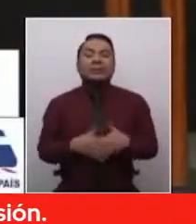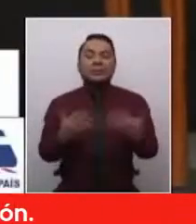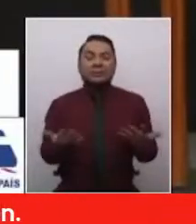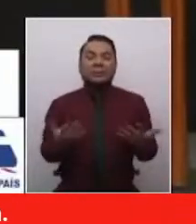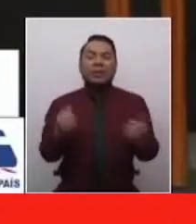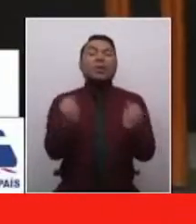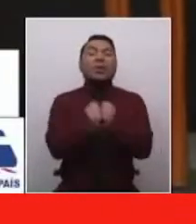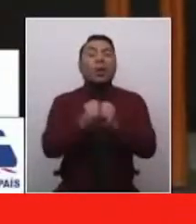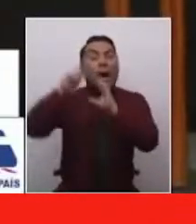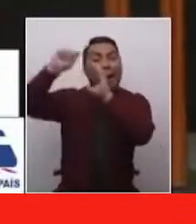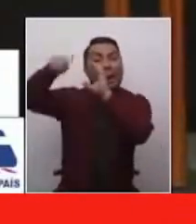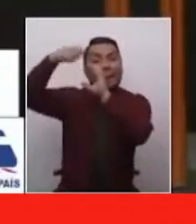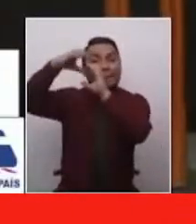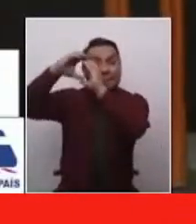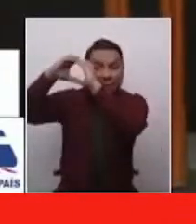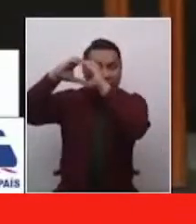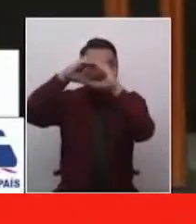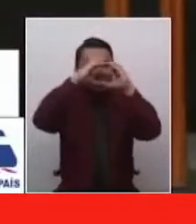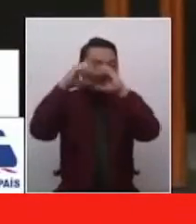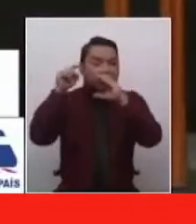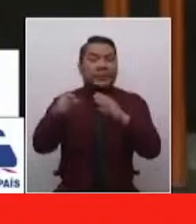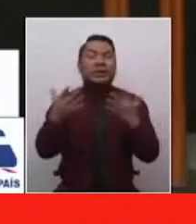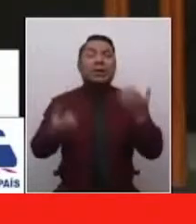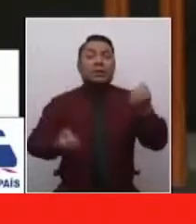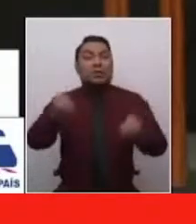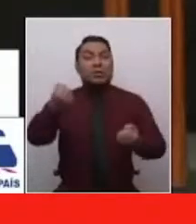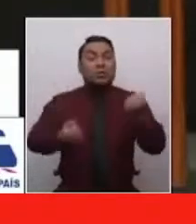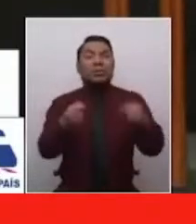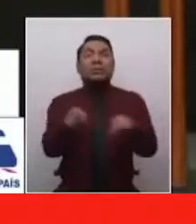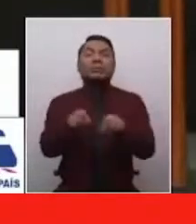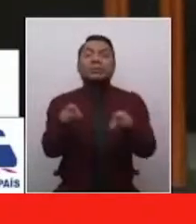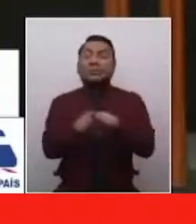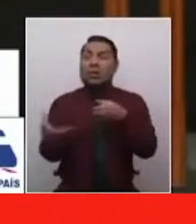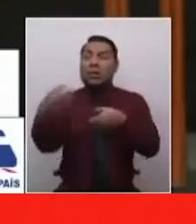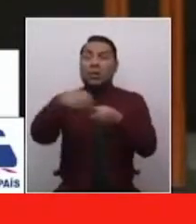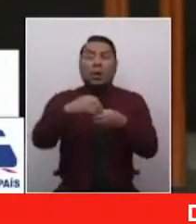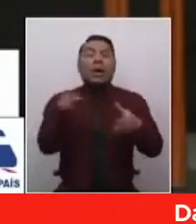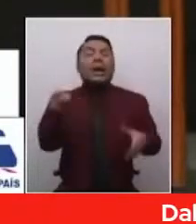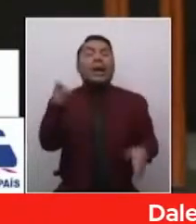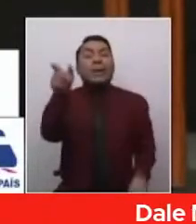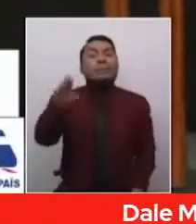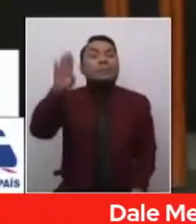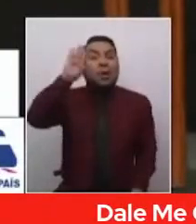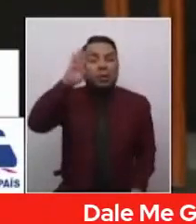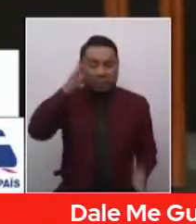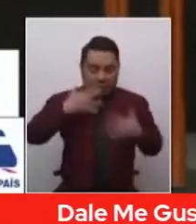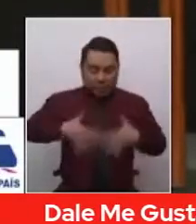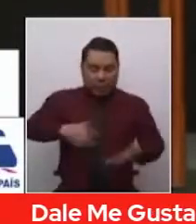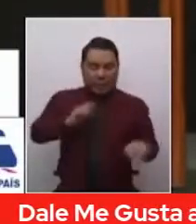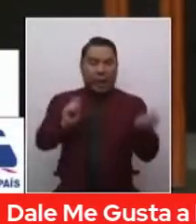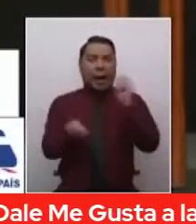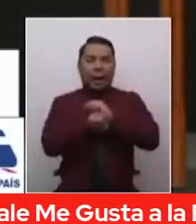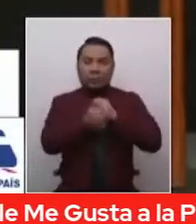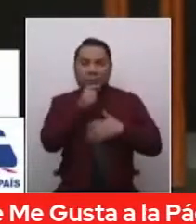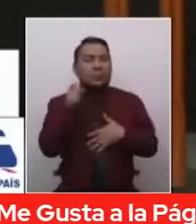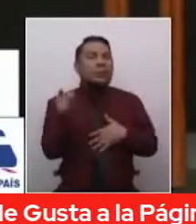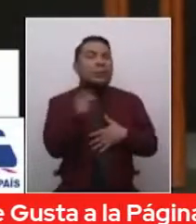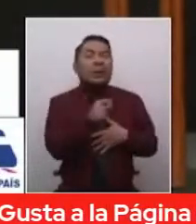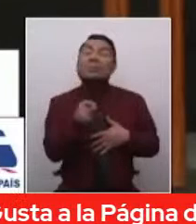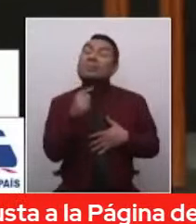con cámaras de videovigilancia, serenos o contratando ternas en sus días de franco, no vamos a enfrentar la